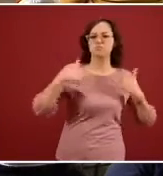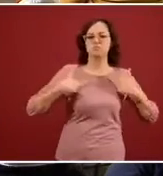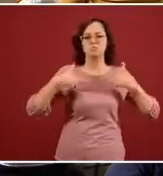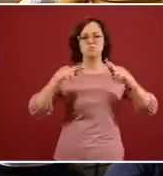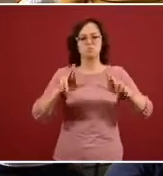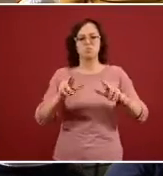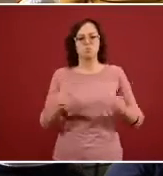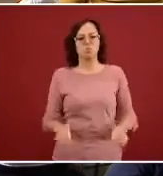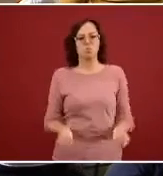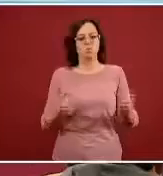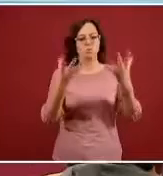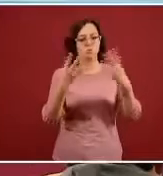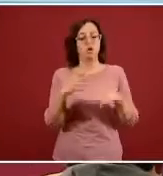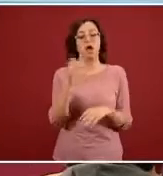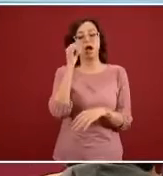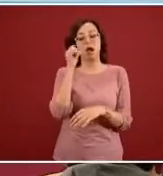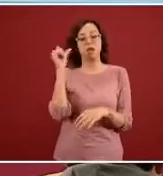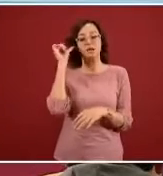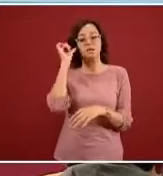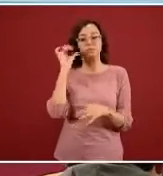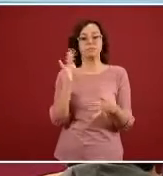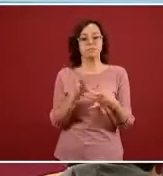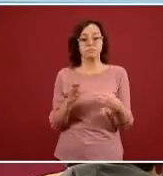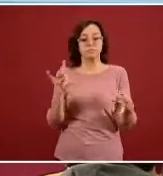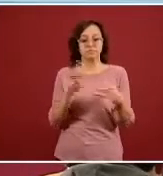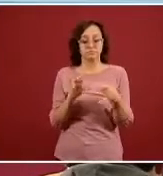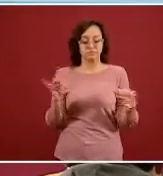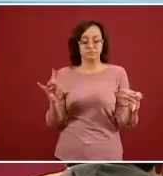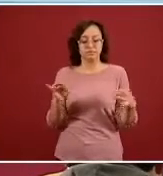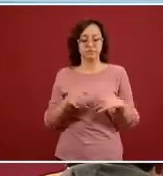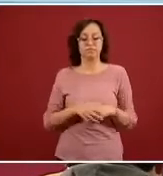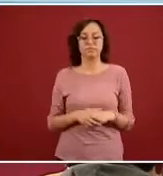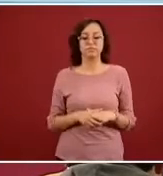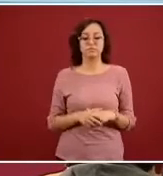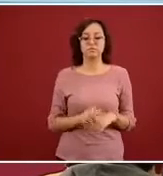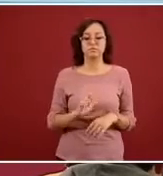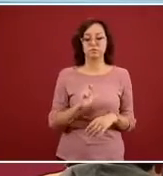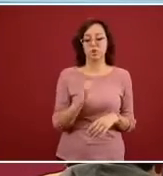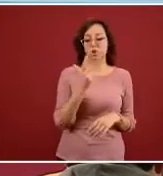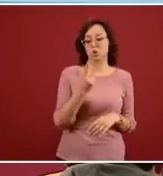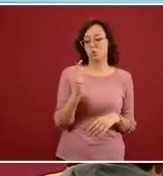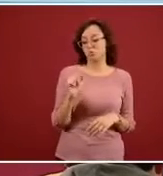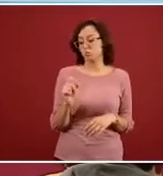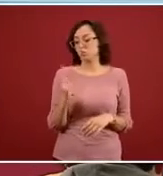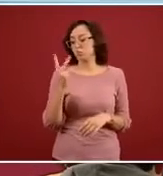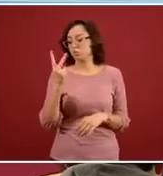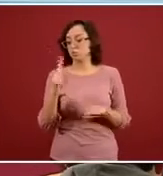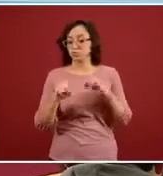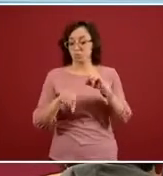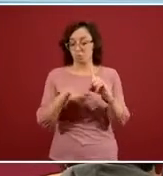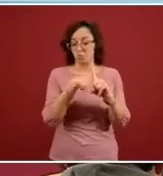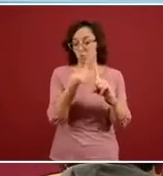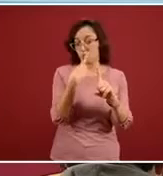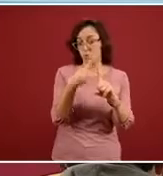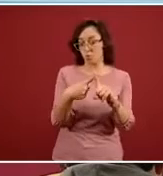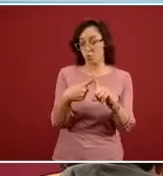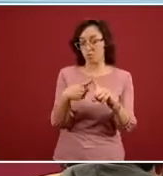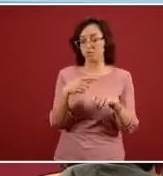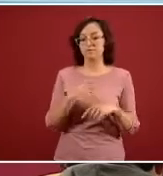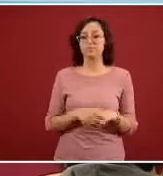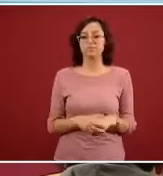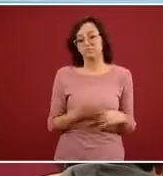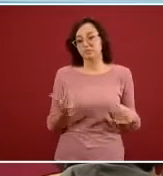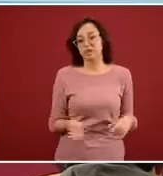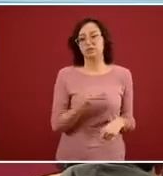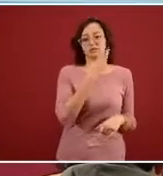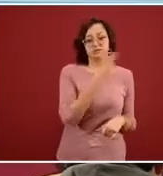ahora, de acuerdo a lo que dijimos ayer, usaríamos el factor de 8.2 que comentamos ayer. Entonces, solo multiplican